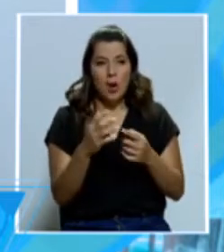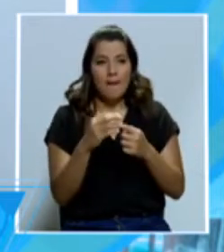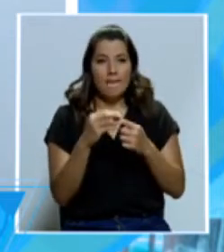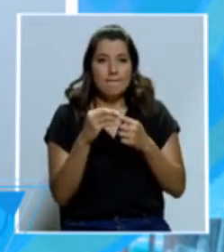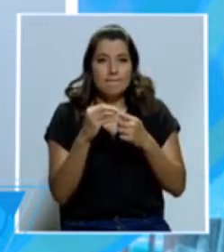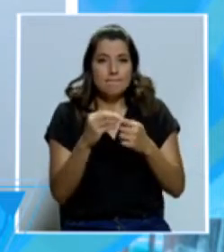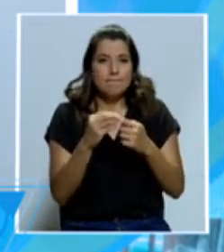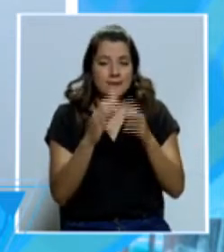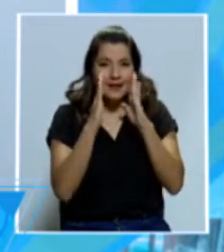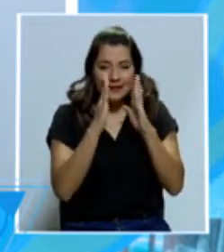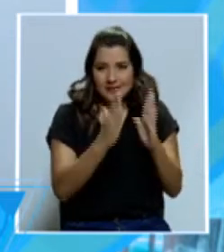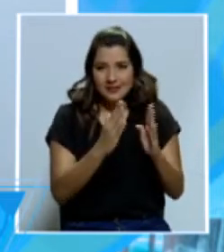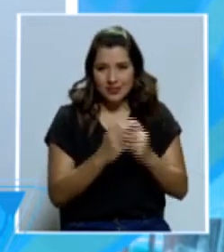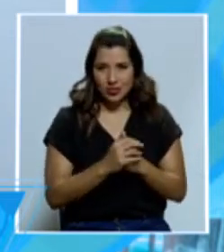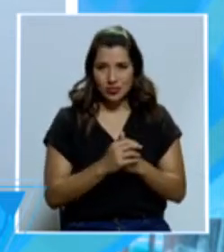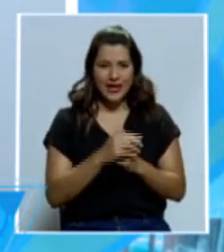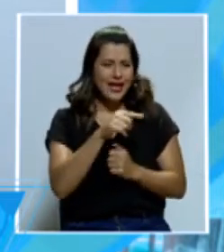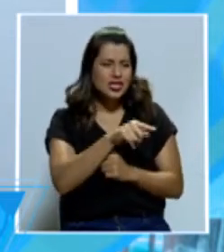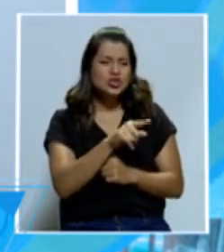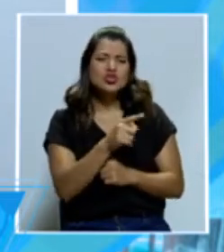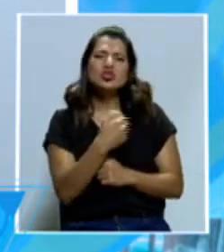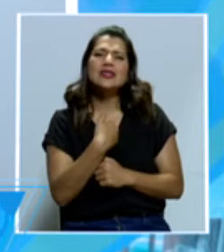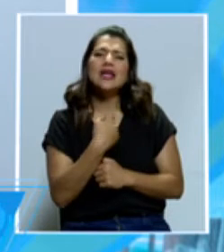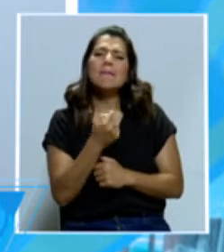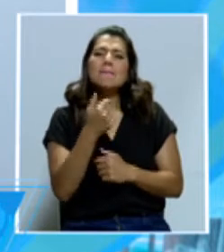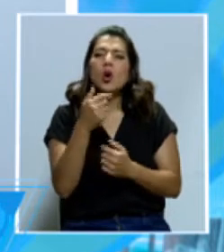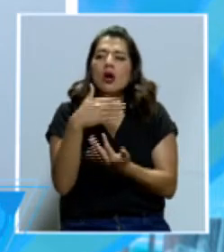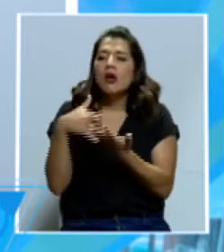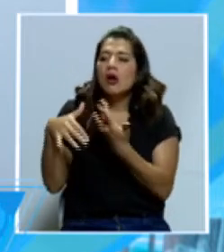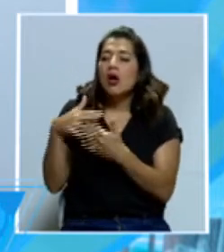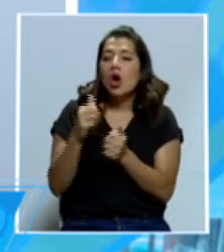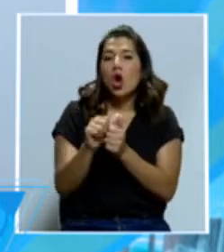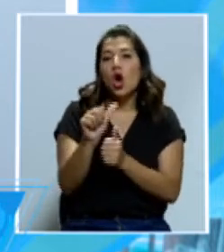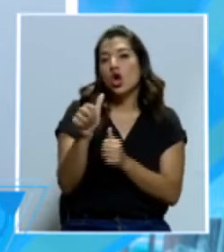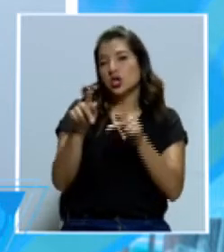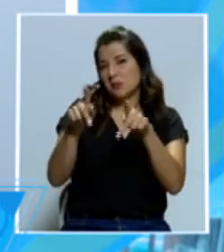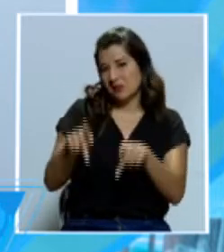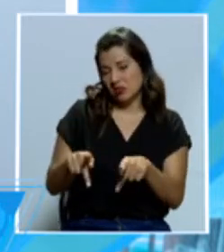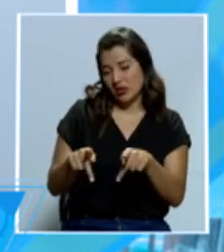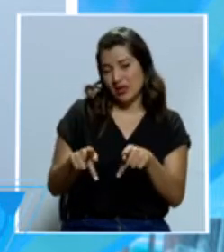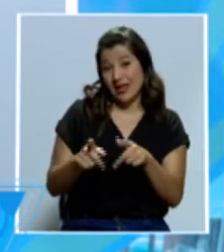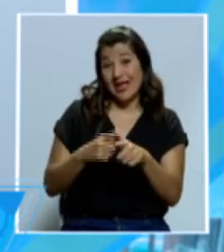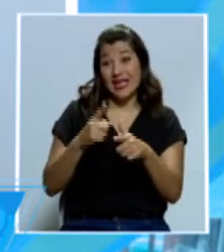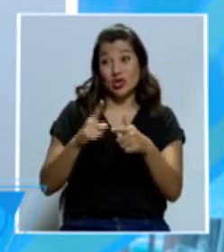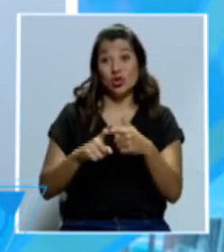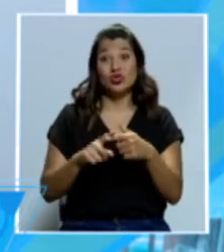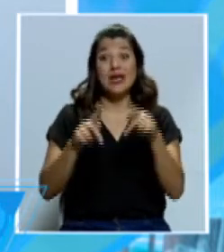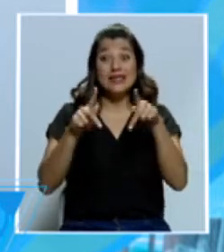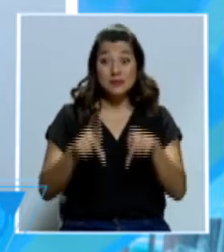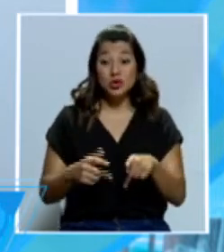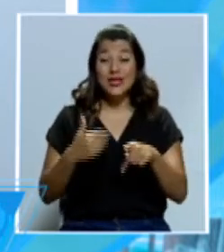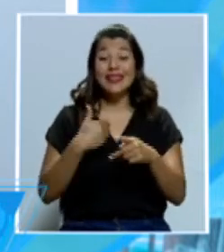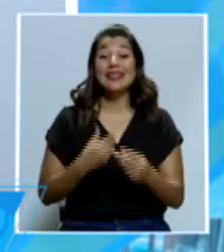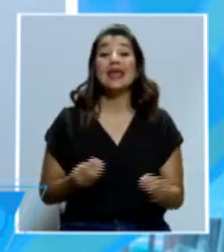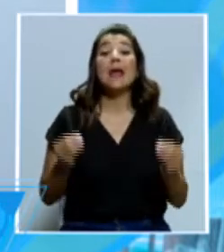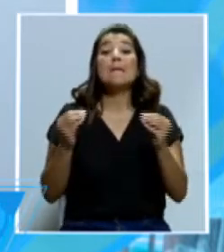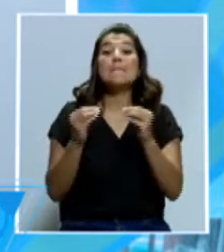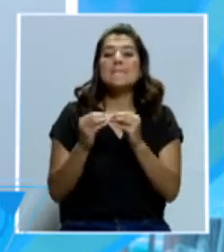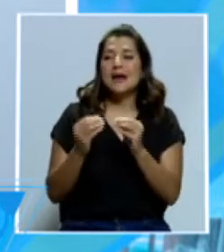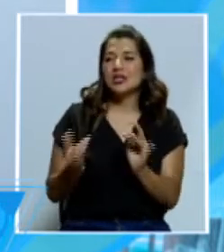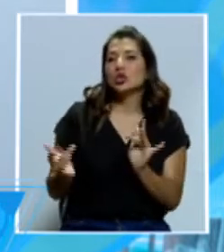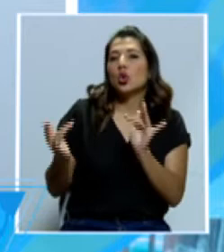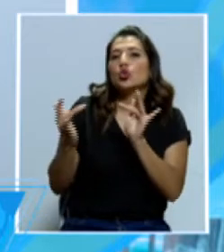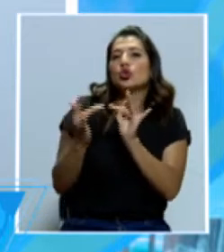casas no tienen mucha interacción con otras personas. Entonces, las personas con mayor interacción que tienen puestos